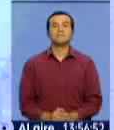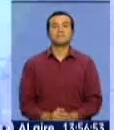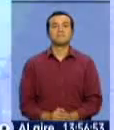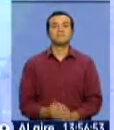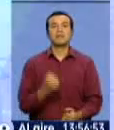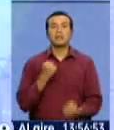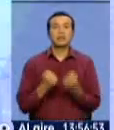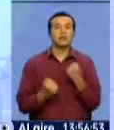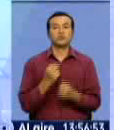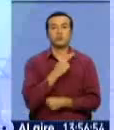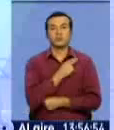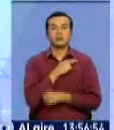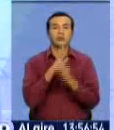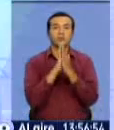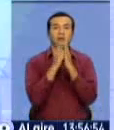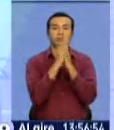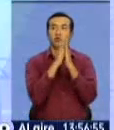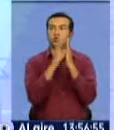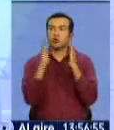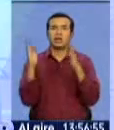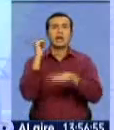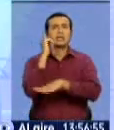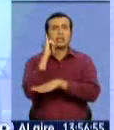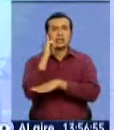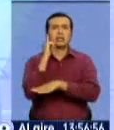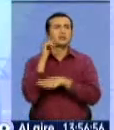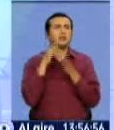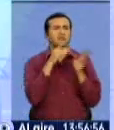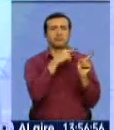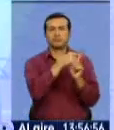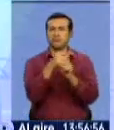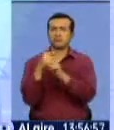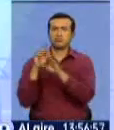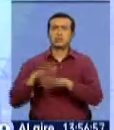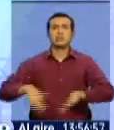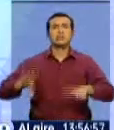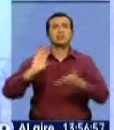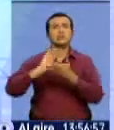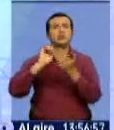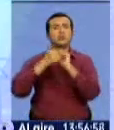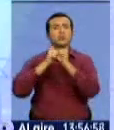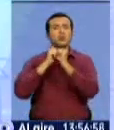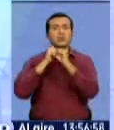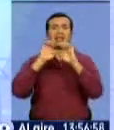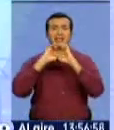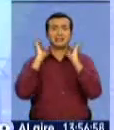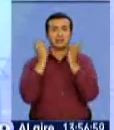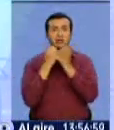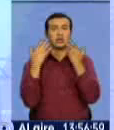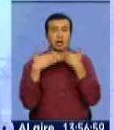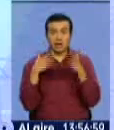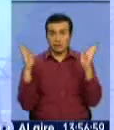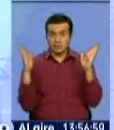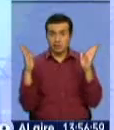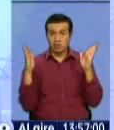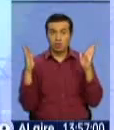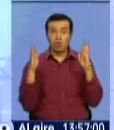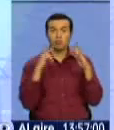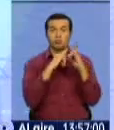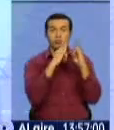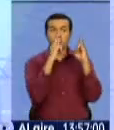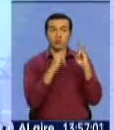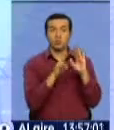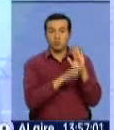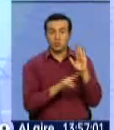Gimnasios, universidades, bibliotecas, capillas, salas de velatorio, hasta centros deportivos y estadios fueron habilitados como refugios temporales para